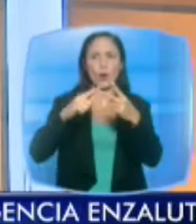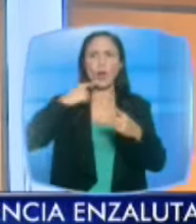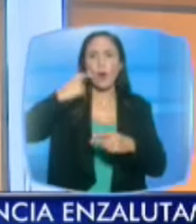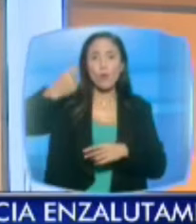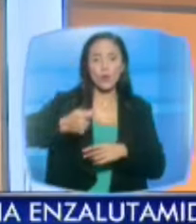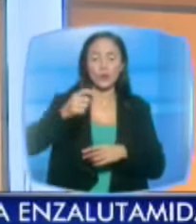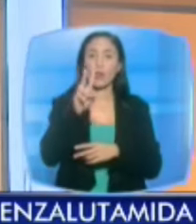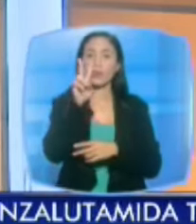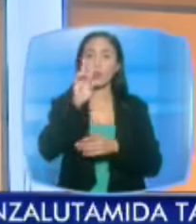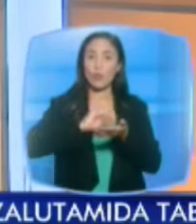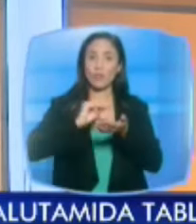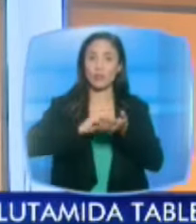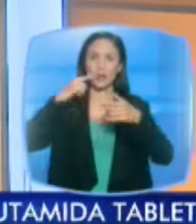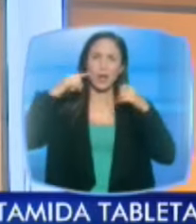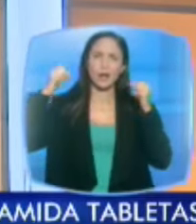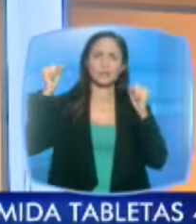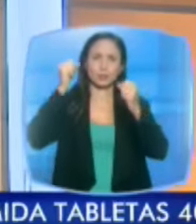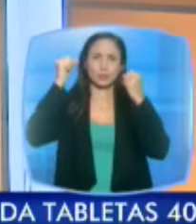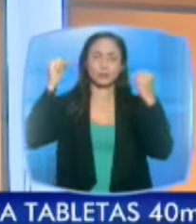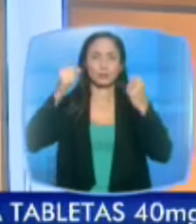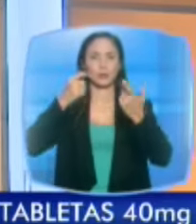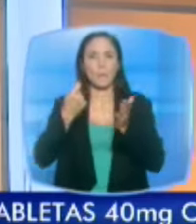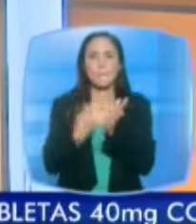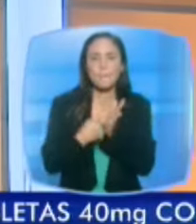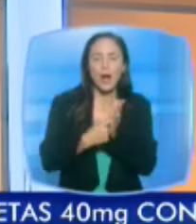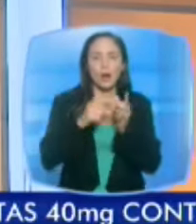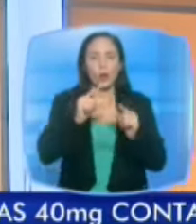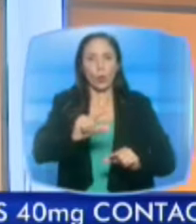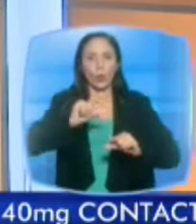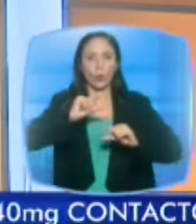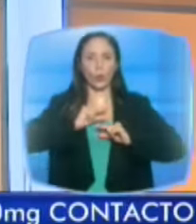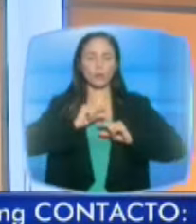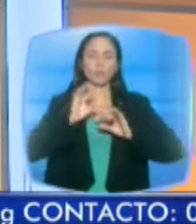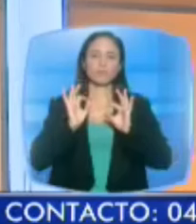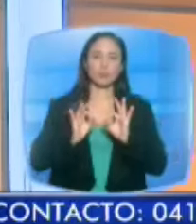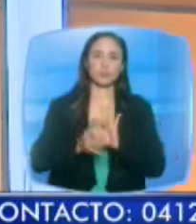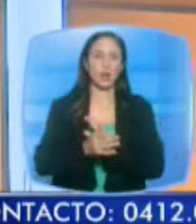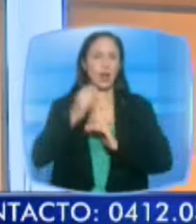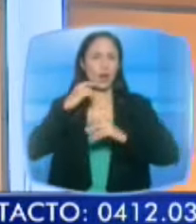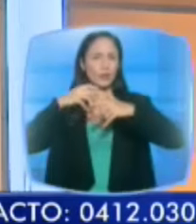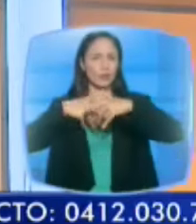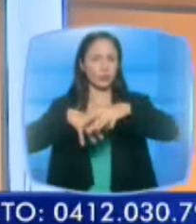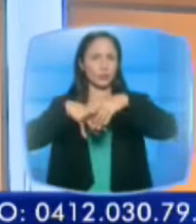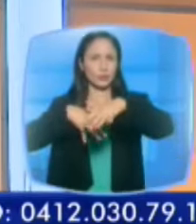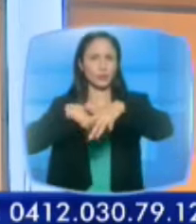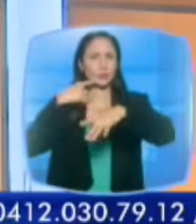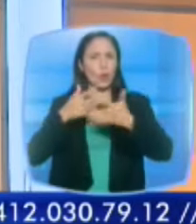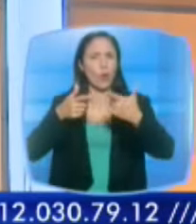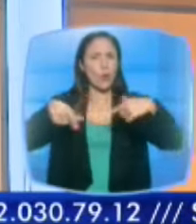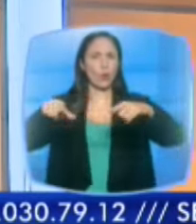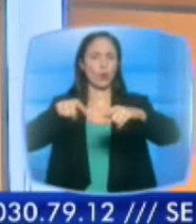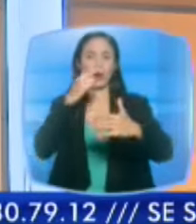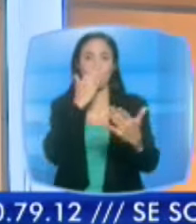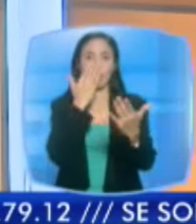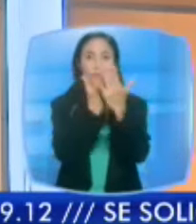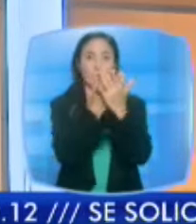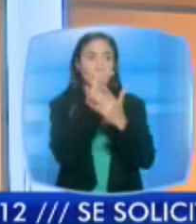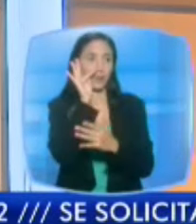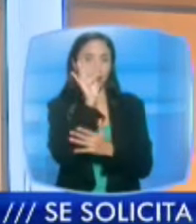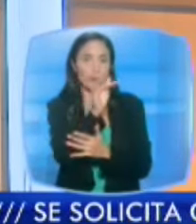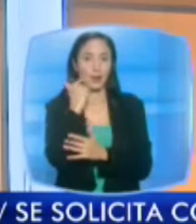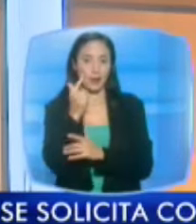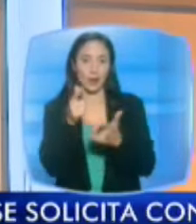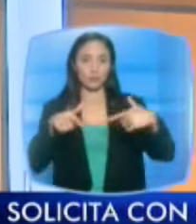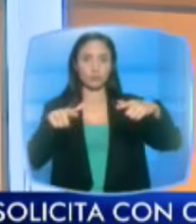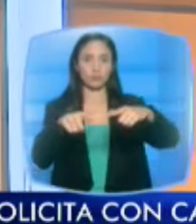dos protestas en Caracas para exigir aumento salarial y de pensiones. La concentración principal se desarrolló frente a la Fiscalía.